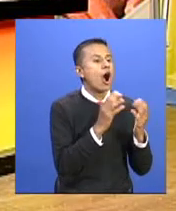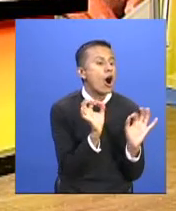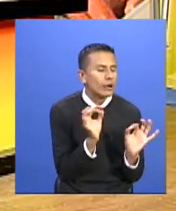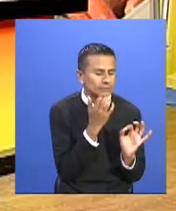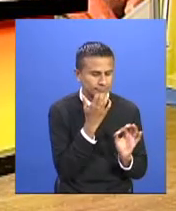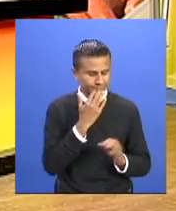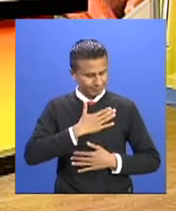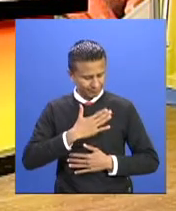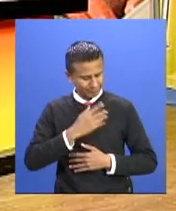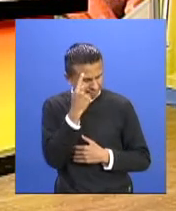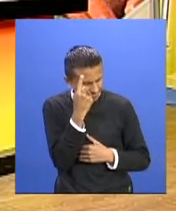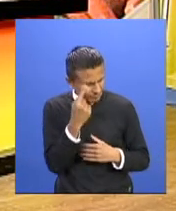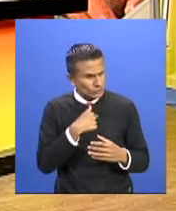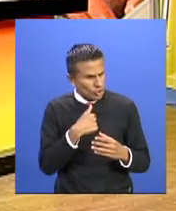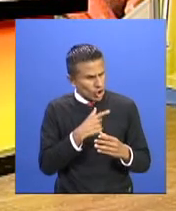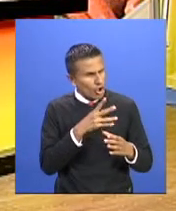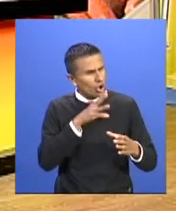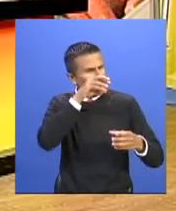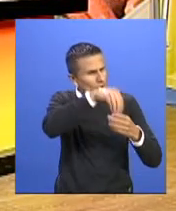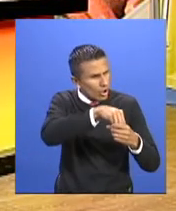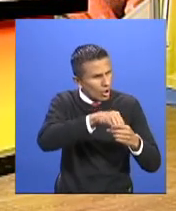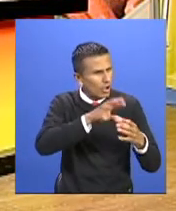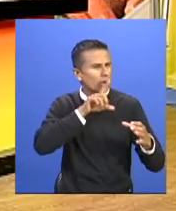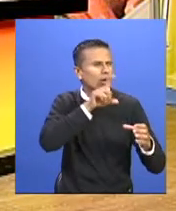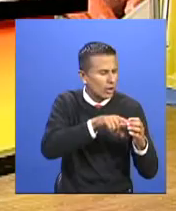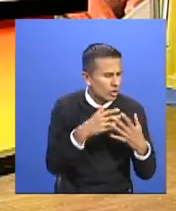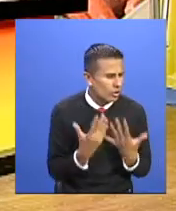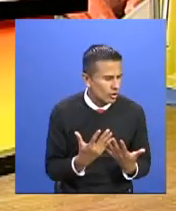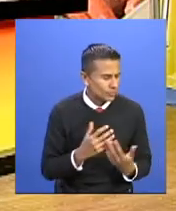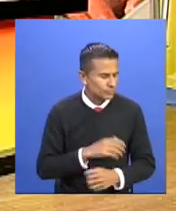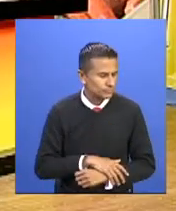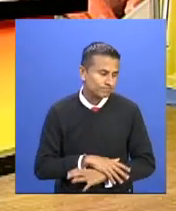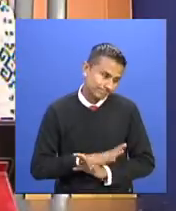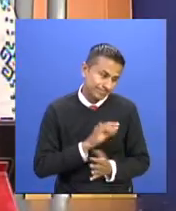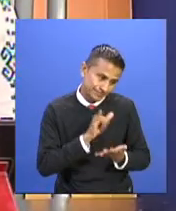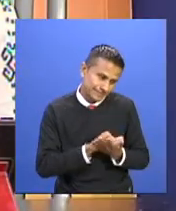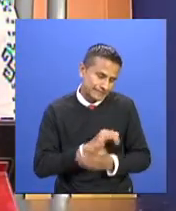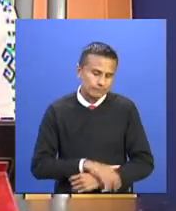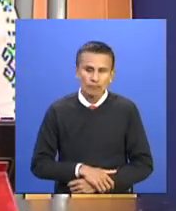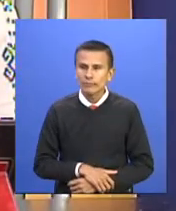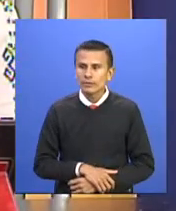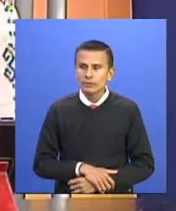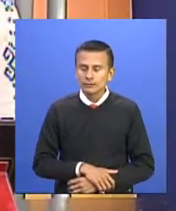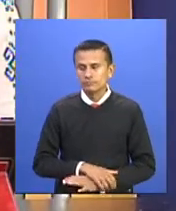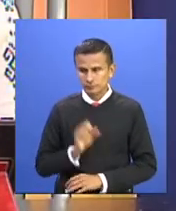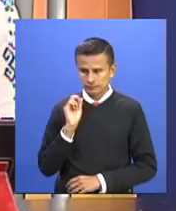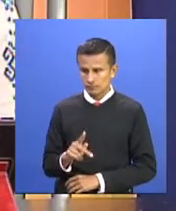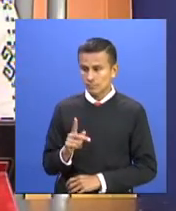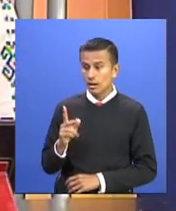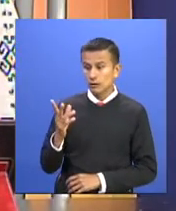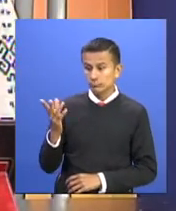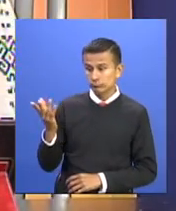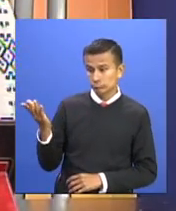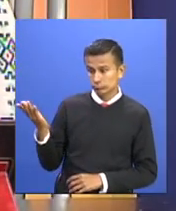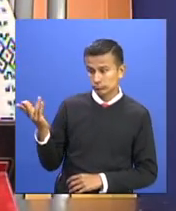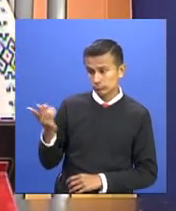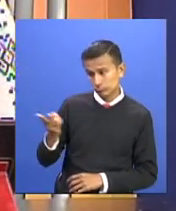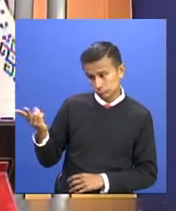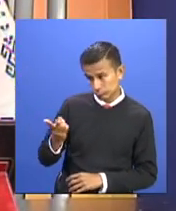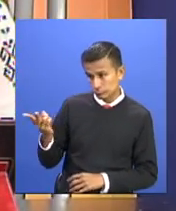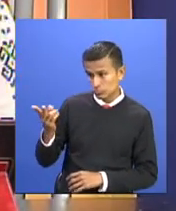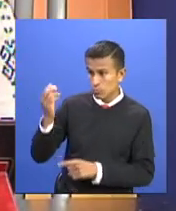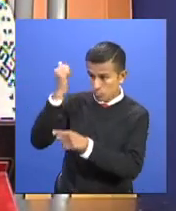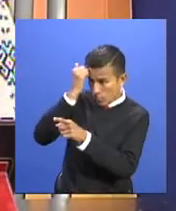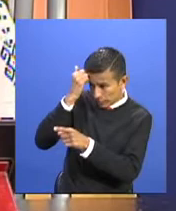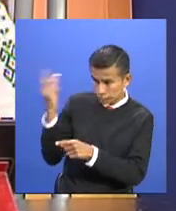cómo es mi vínculo emocional con esa empresa. ¿Listo? A manera de conclusión, ustedes son docentes, además de que